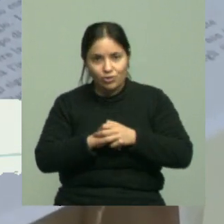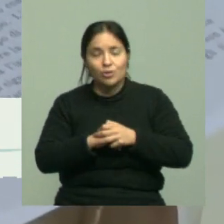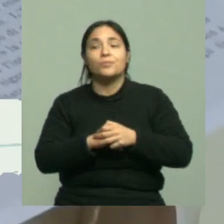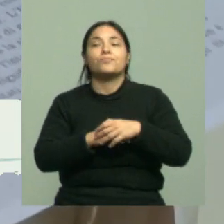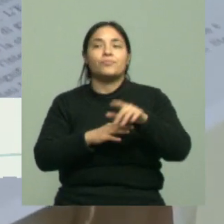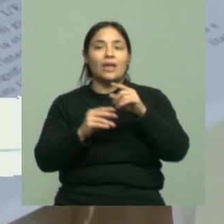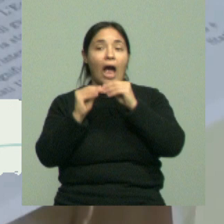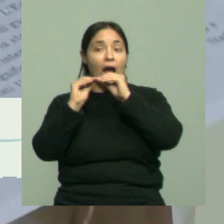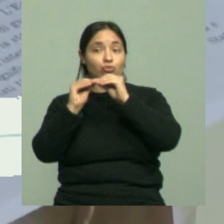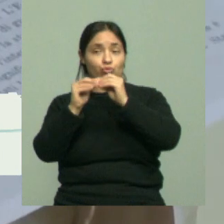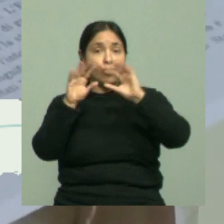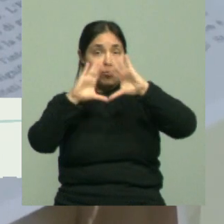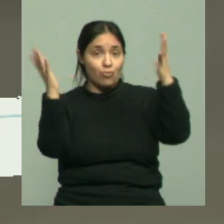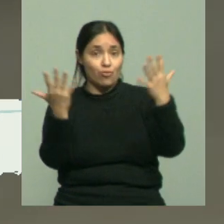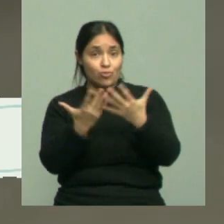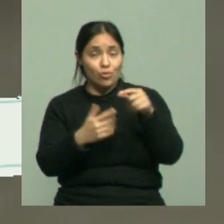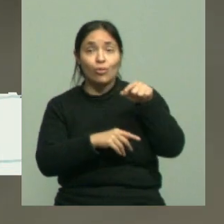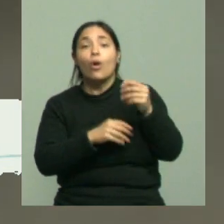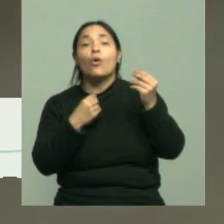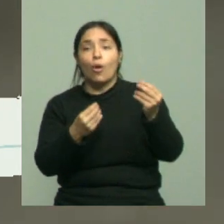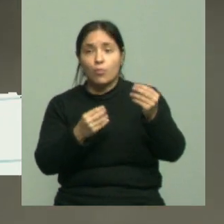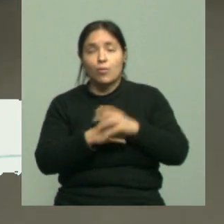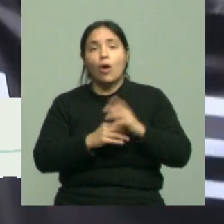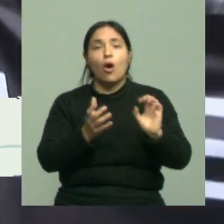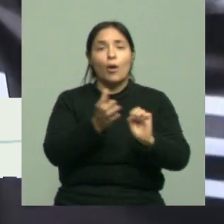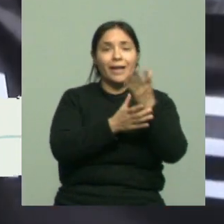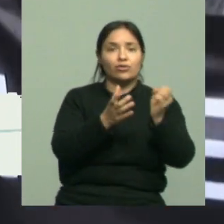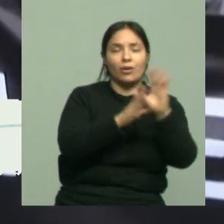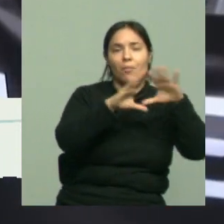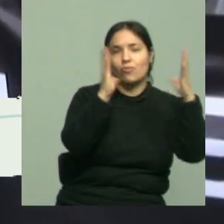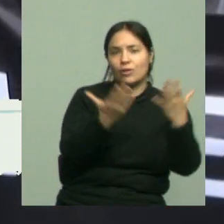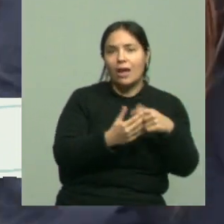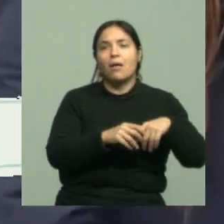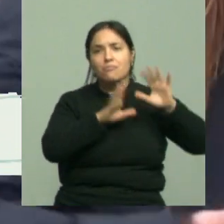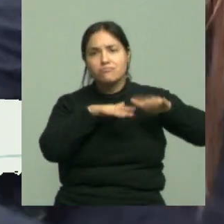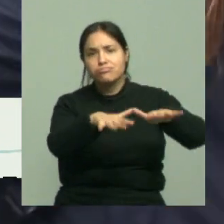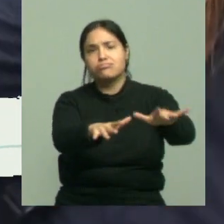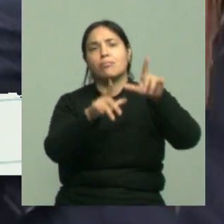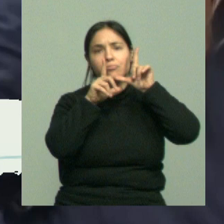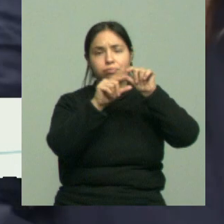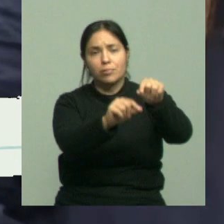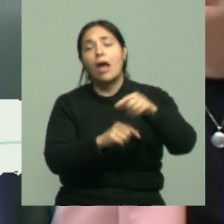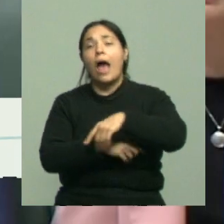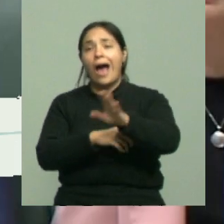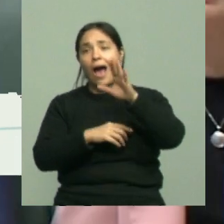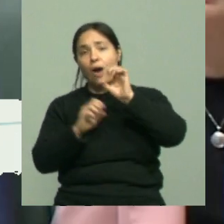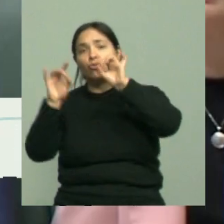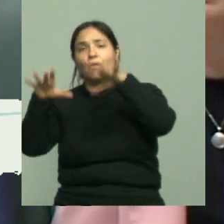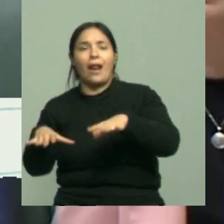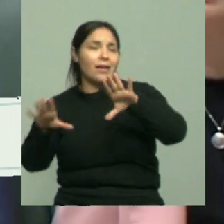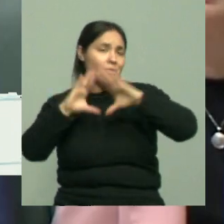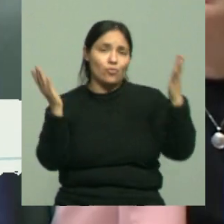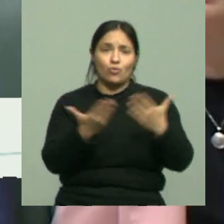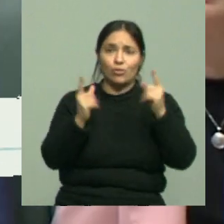causa Assange a nivel global se valía de organizaciones globales, de manifestaciones en las calles, en Australia y en todo el mundo, y de